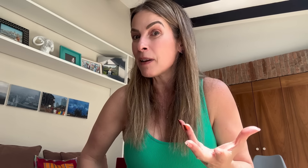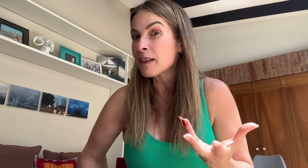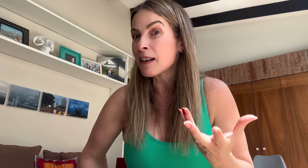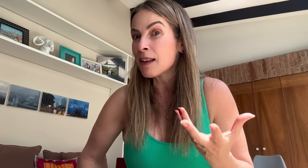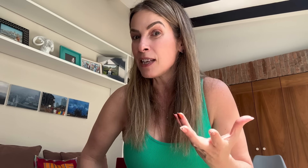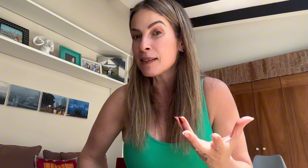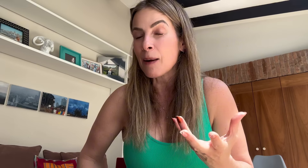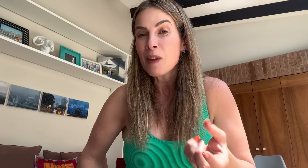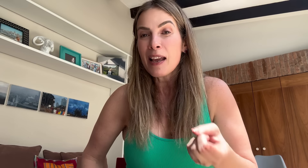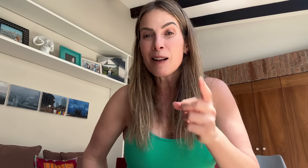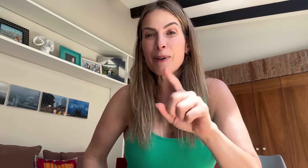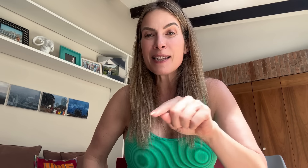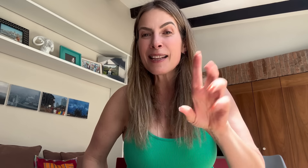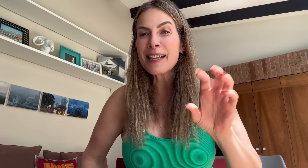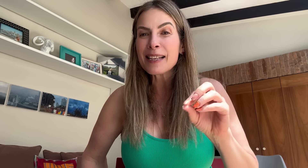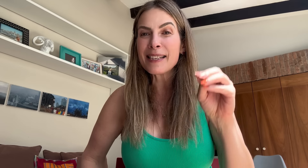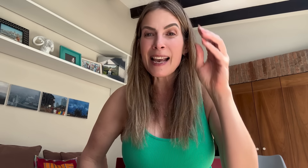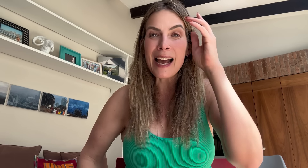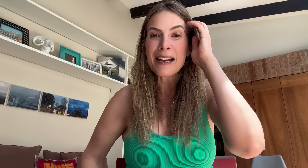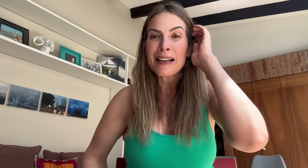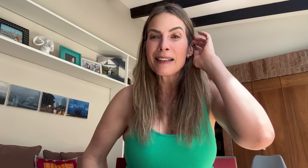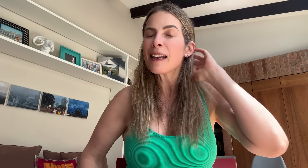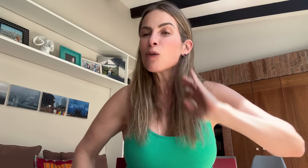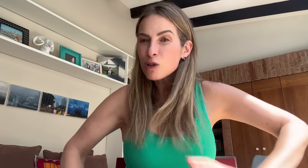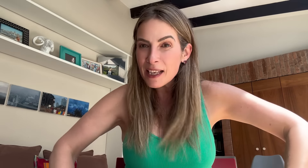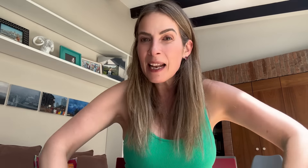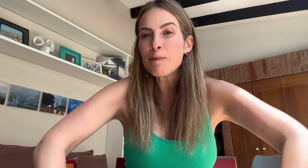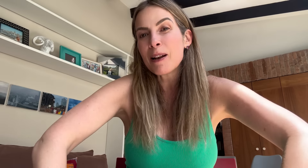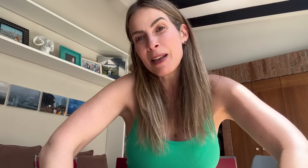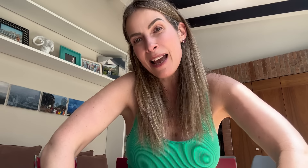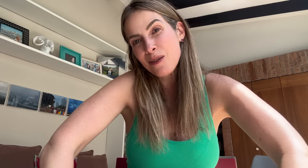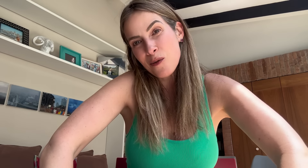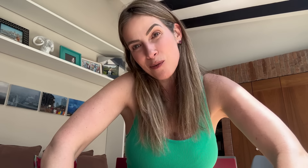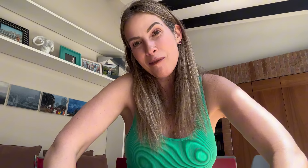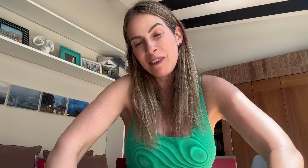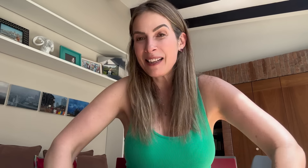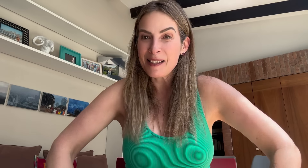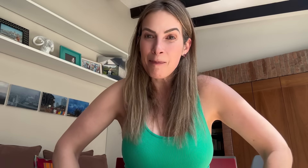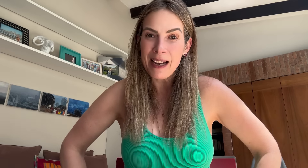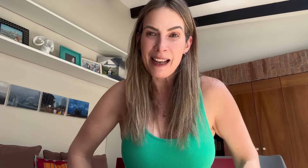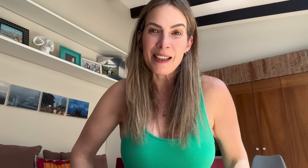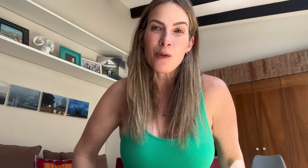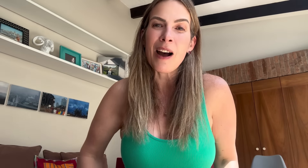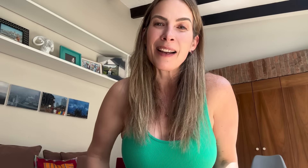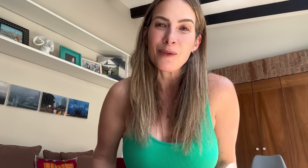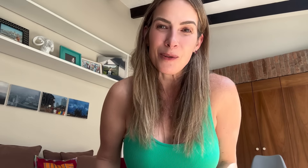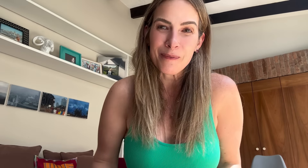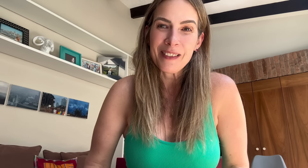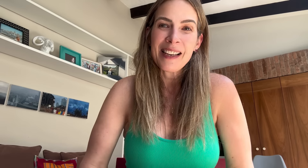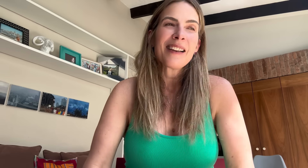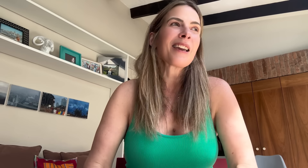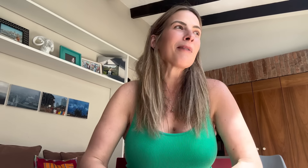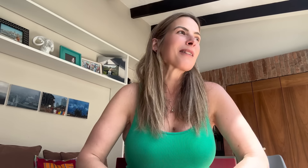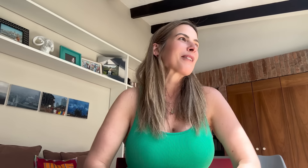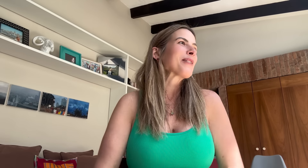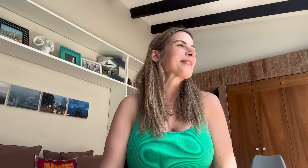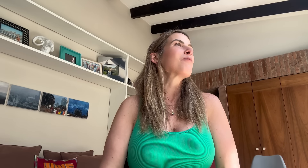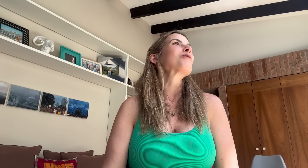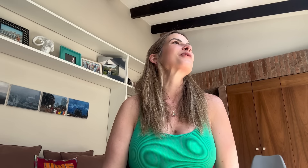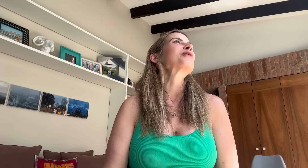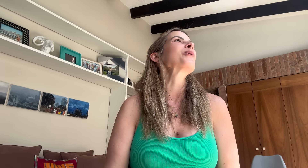hay que perder de vista. El presidente decía que los quiere premiar, lo hizo el fin de semana, dijo, ay, no, qué